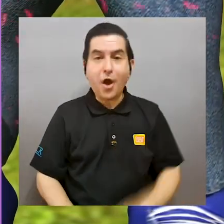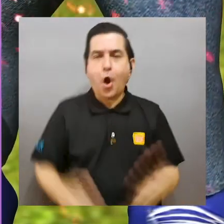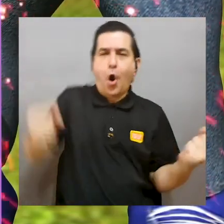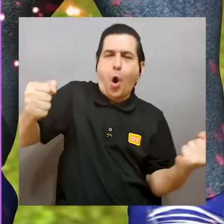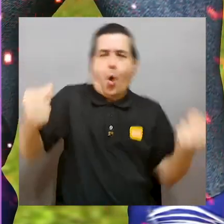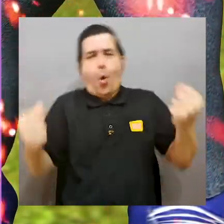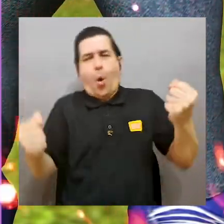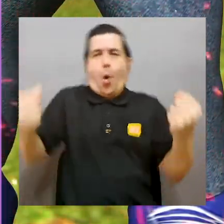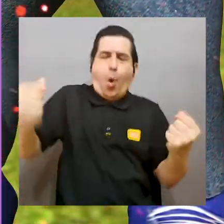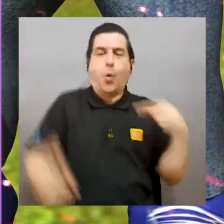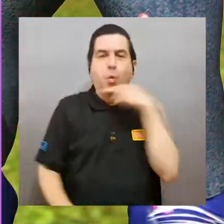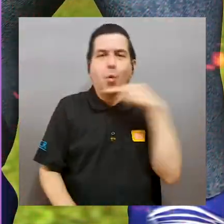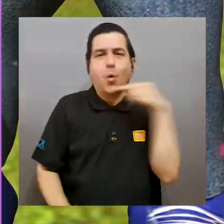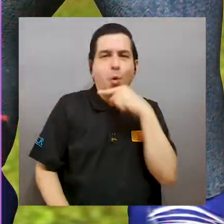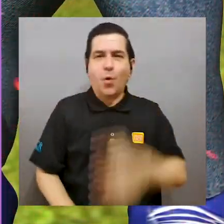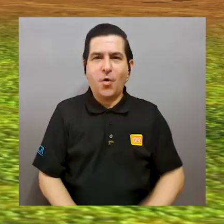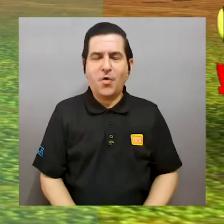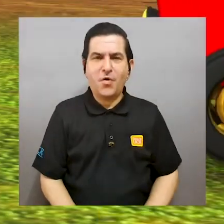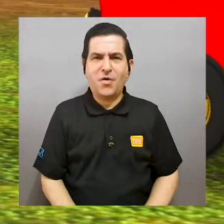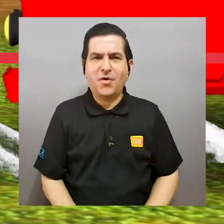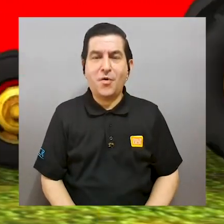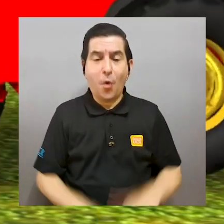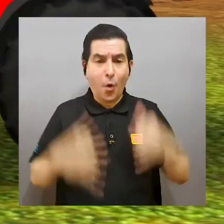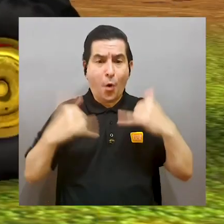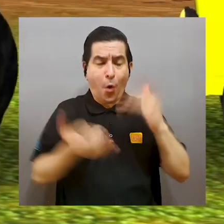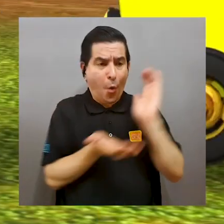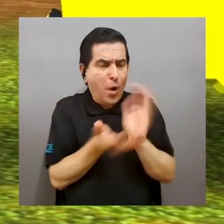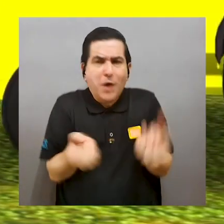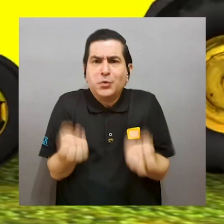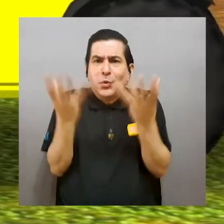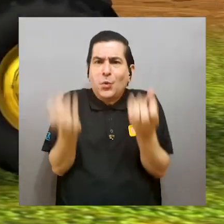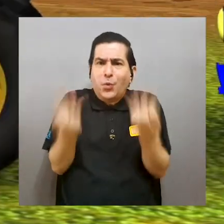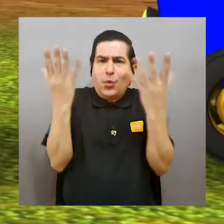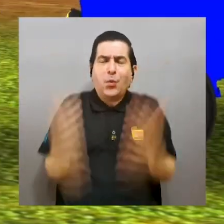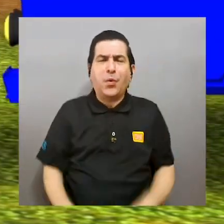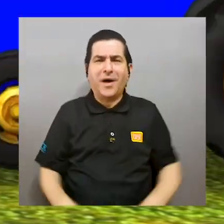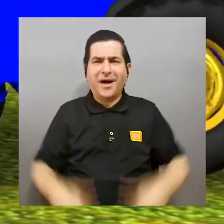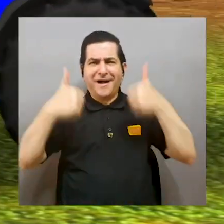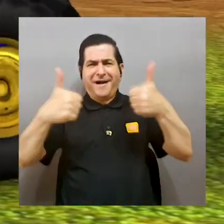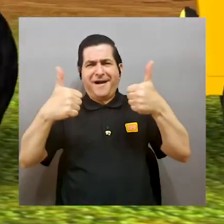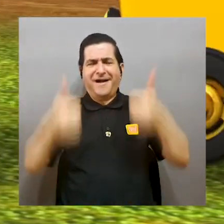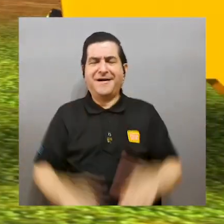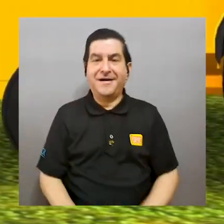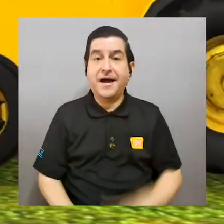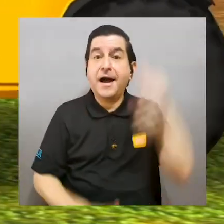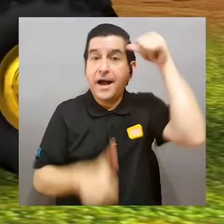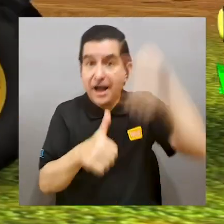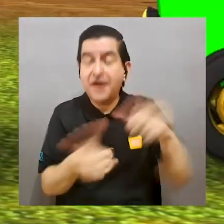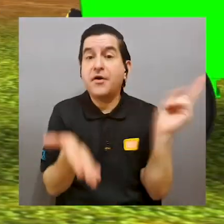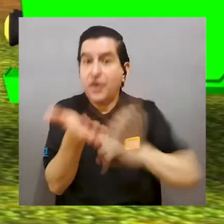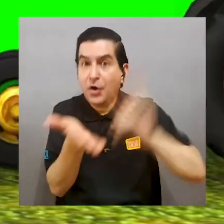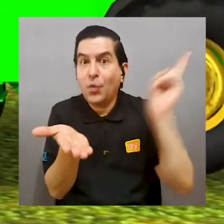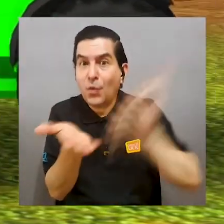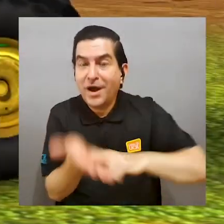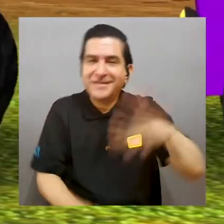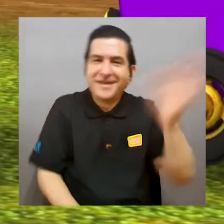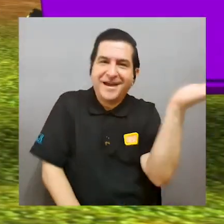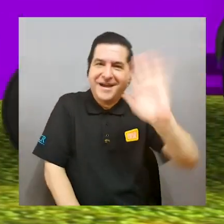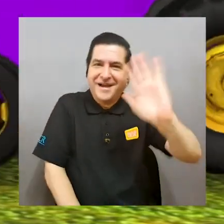Es un tractor rojo. ¡Bravo! ¡Cuántos juguetes! ¡Bravo! No olviden